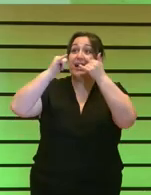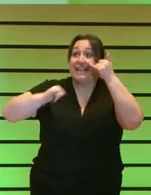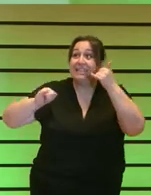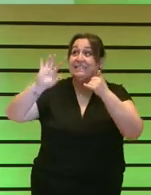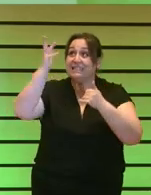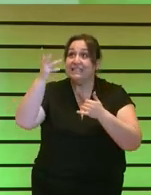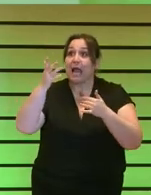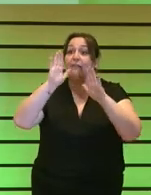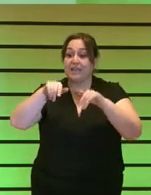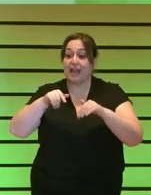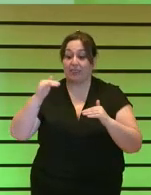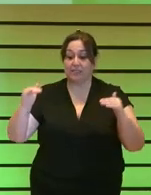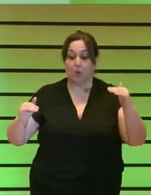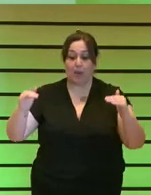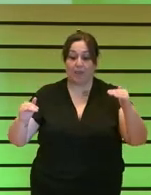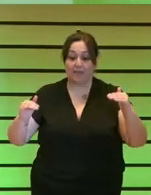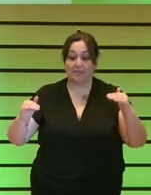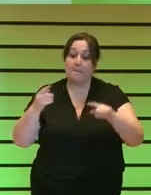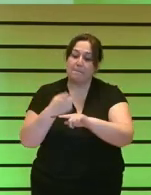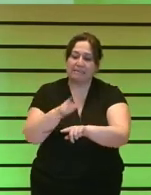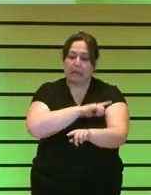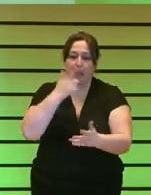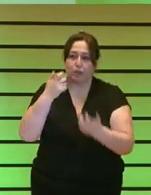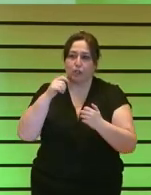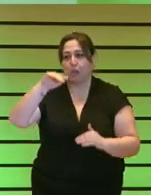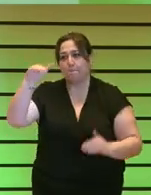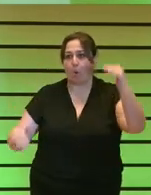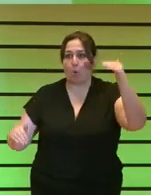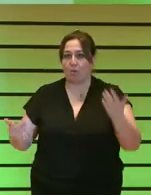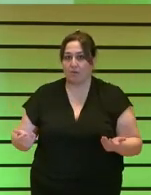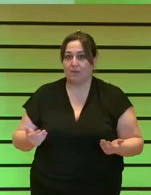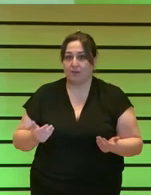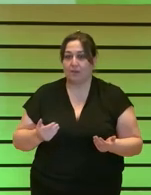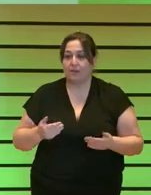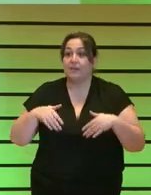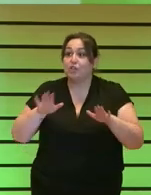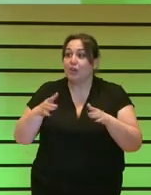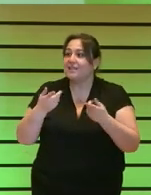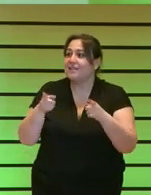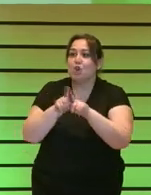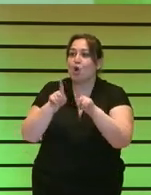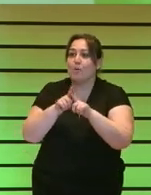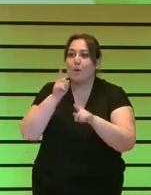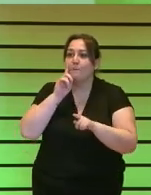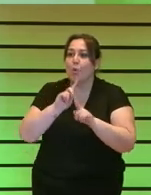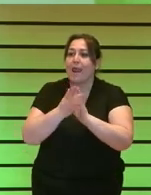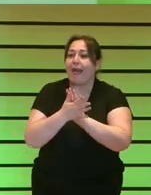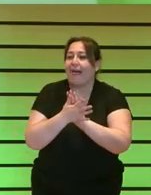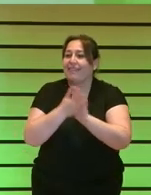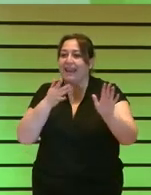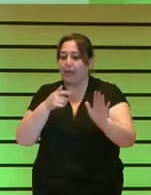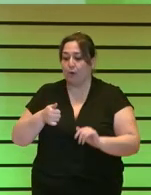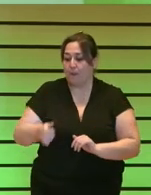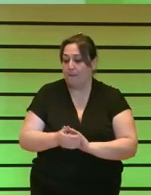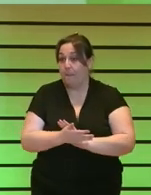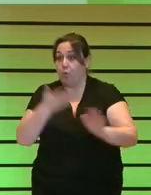de esas desigualdades por lo tanto acaba siendo una especie de acelerador de las desigualdades que ya estaban en